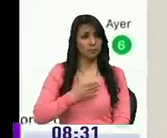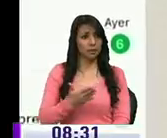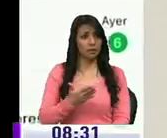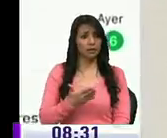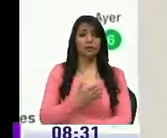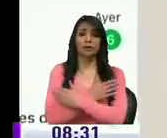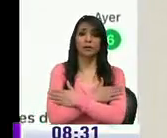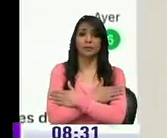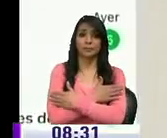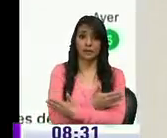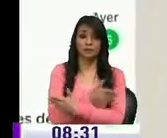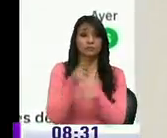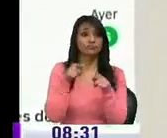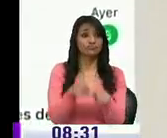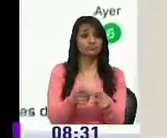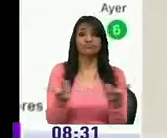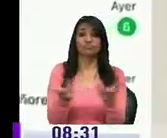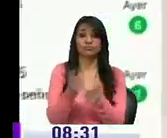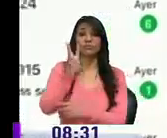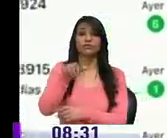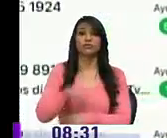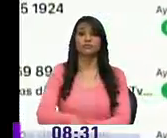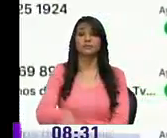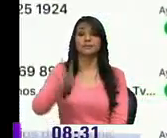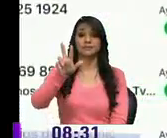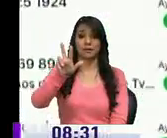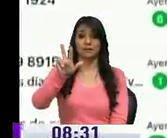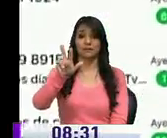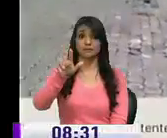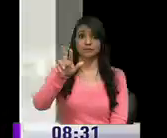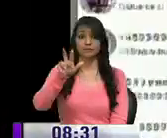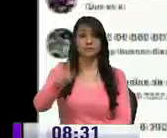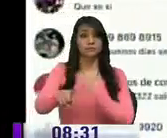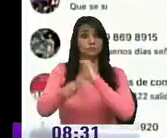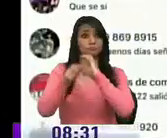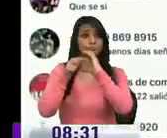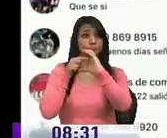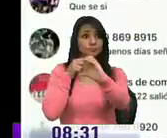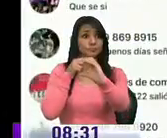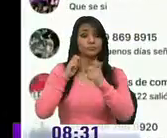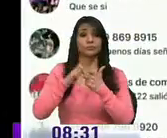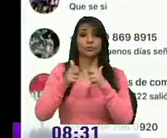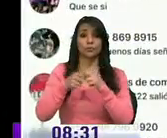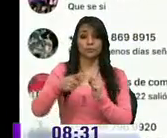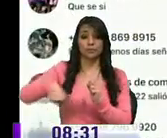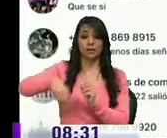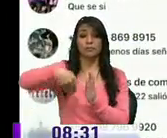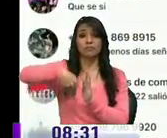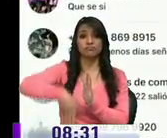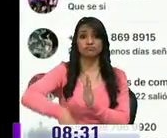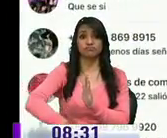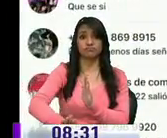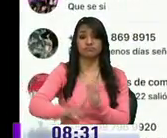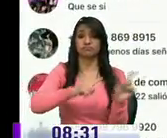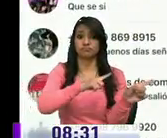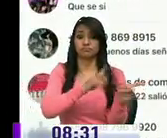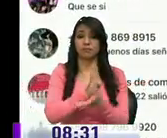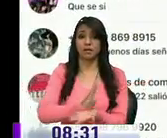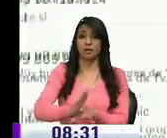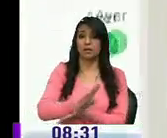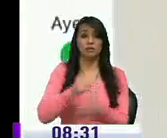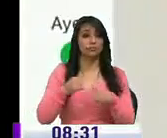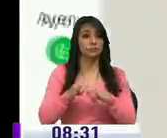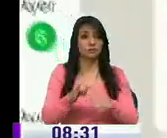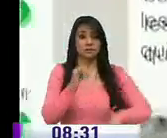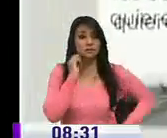mandamos un abrazo. Esto ocurrió en el 2003. Y ahí nos manda el problema que se está teniendo con este bar. Vean